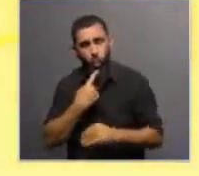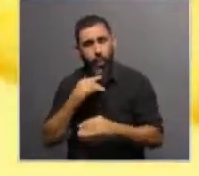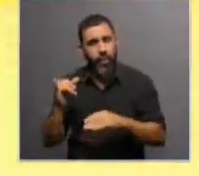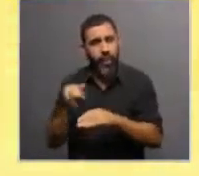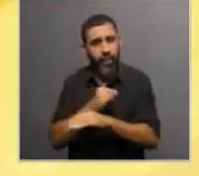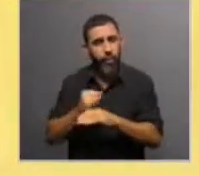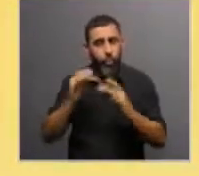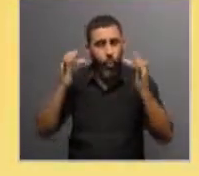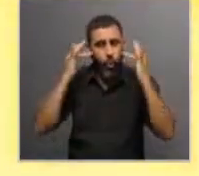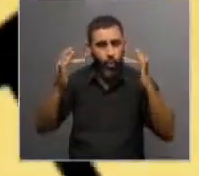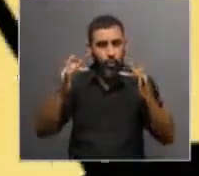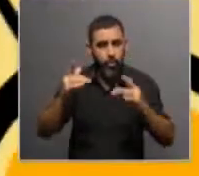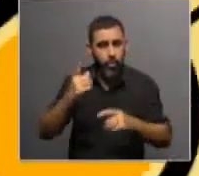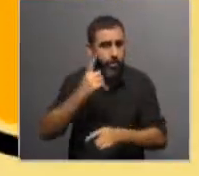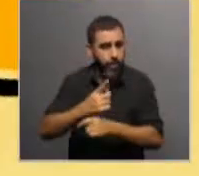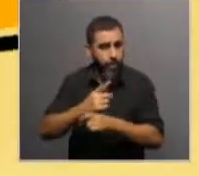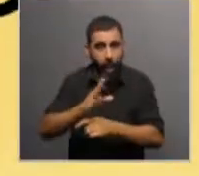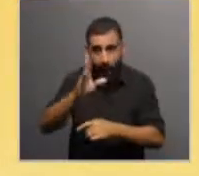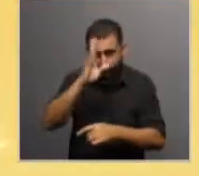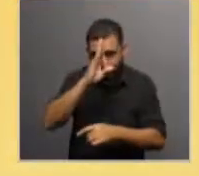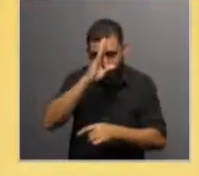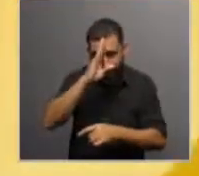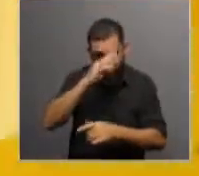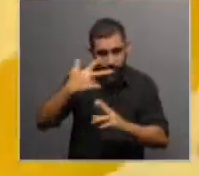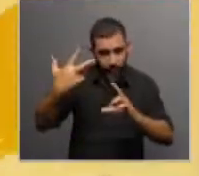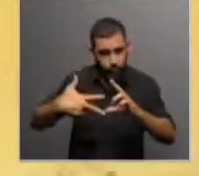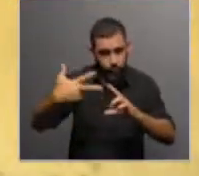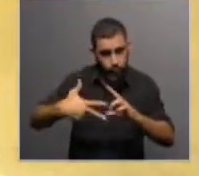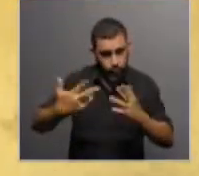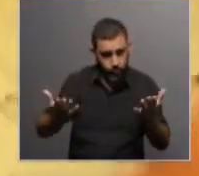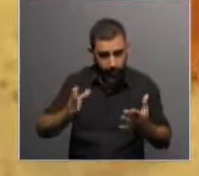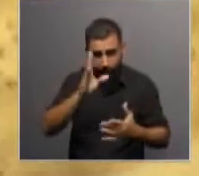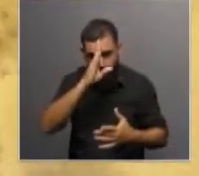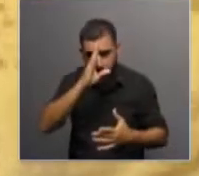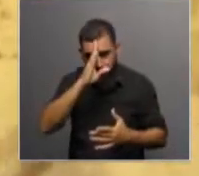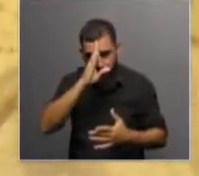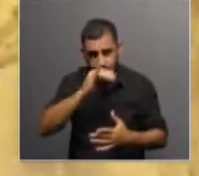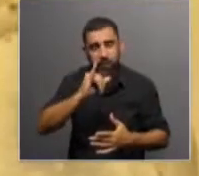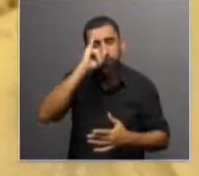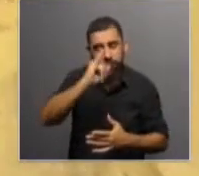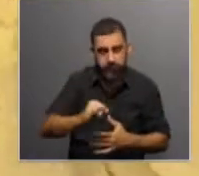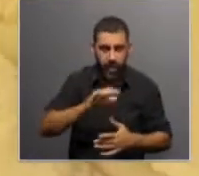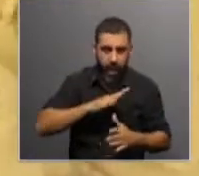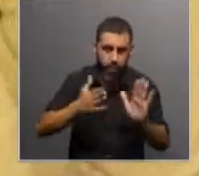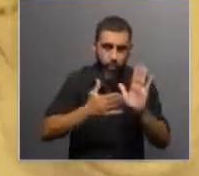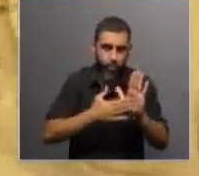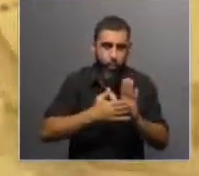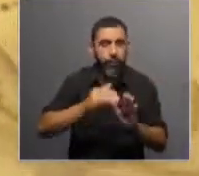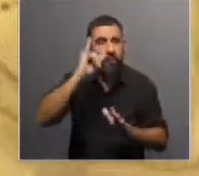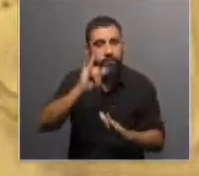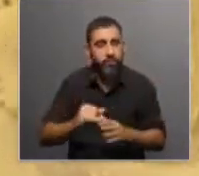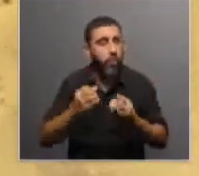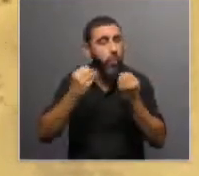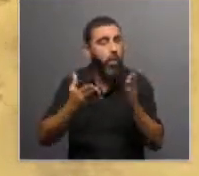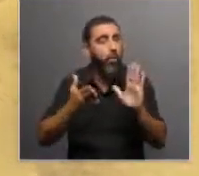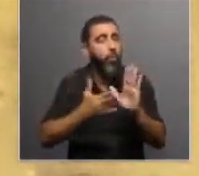instituciones educativas. Es, primero, ¿se aprende de la virtualidad? Bueno, y en UTEC hemos demostrado que sí, ¿no? ¿Y por qué hemos